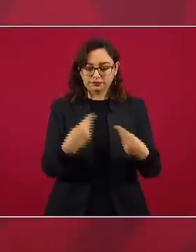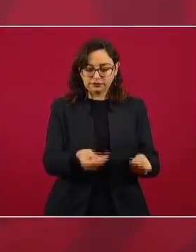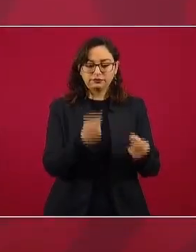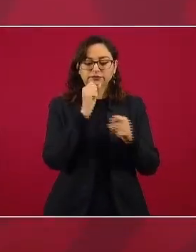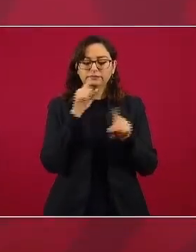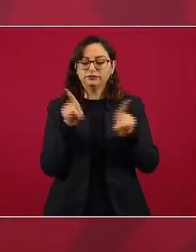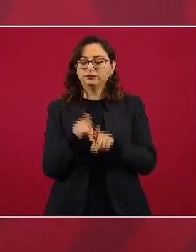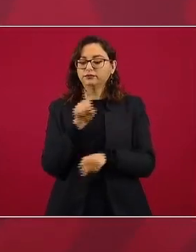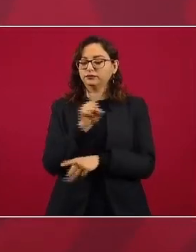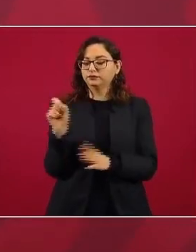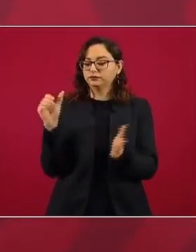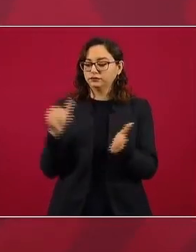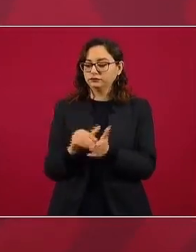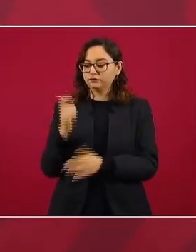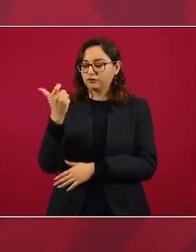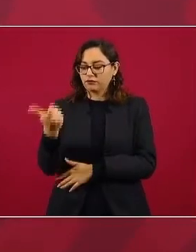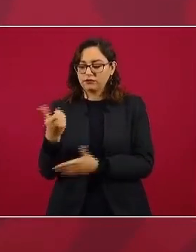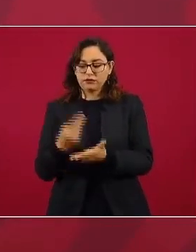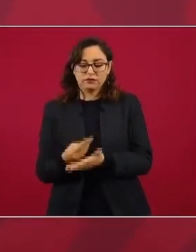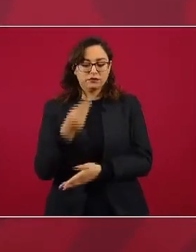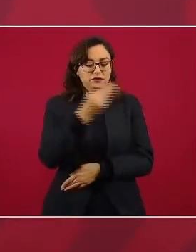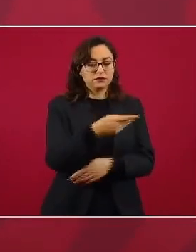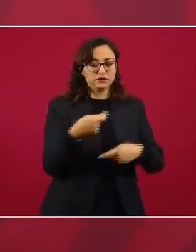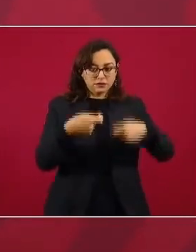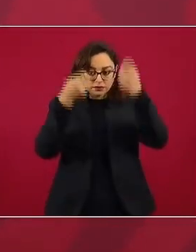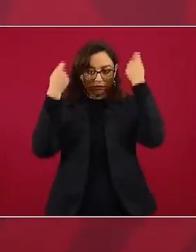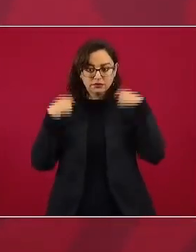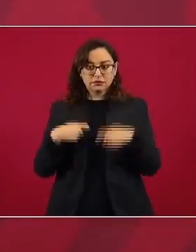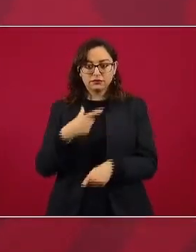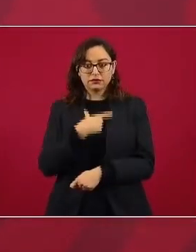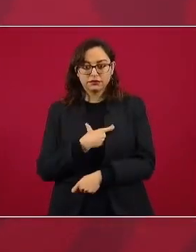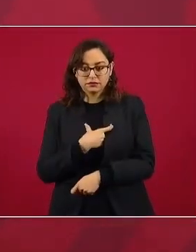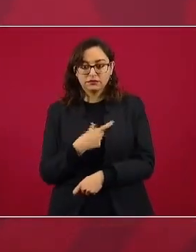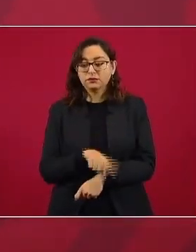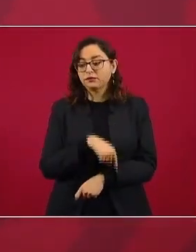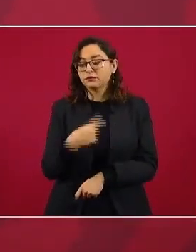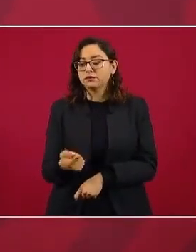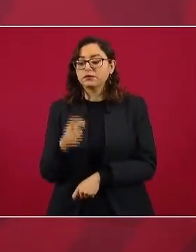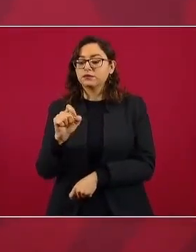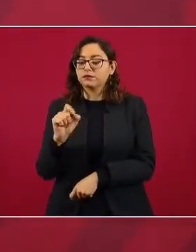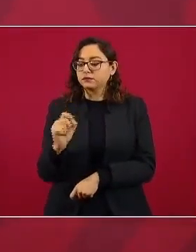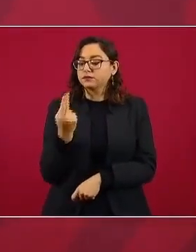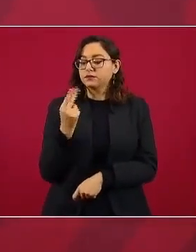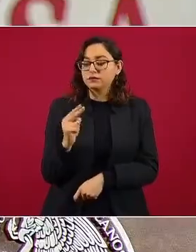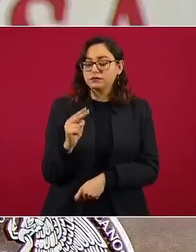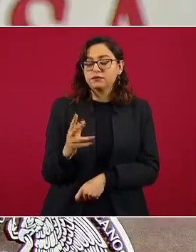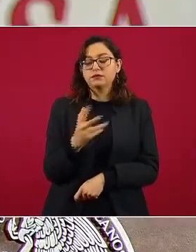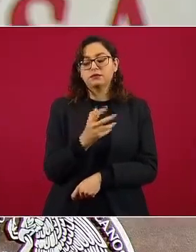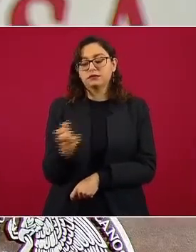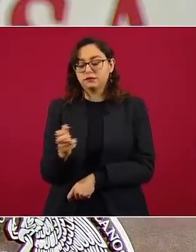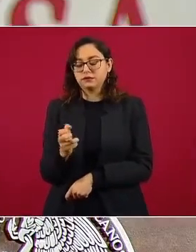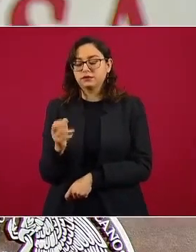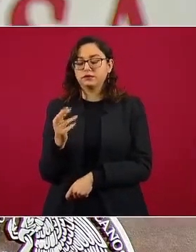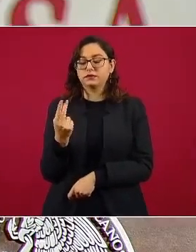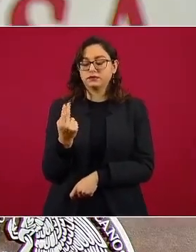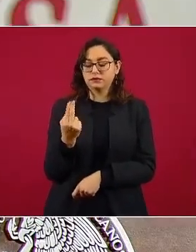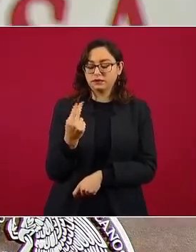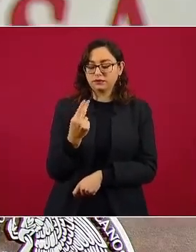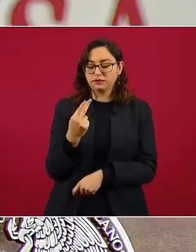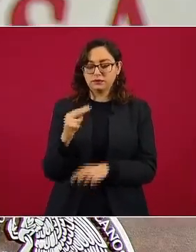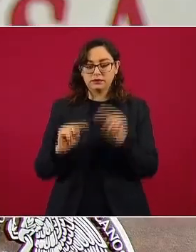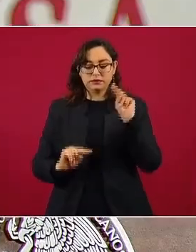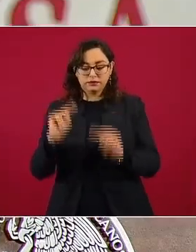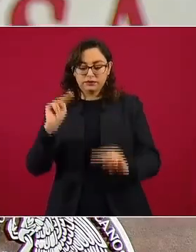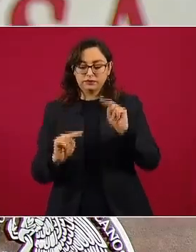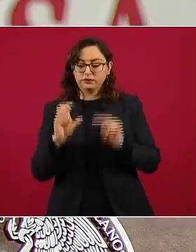obviamente de la insignia. El 20 de noviembre se entregaron 525 condecoraciones grado cruz. Esto es